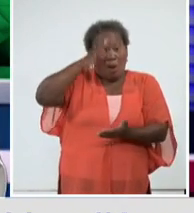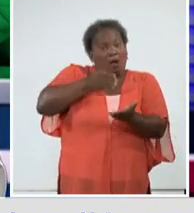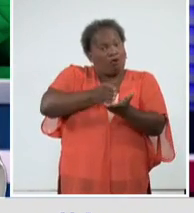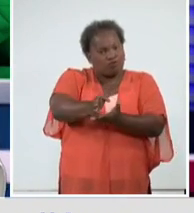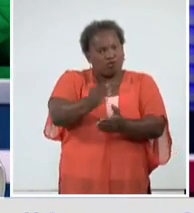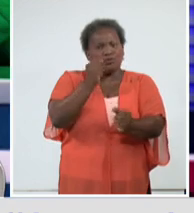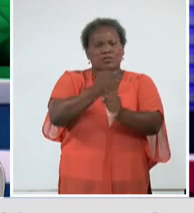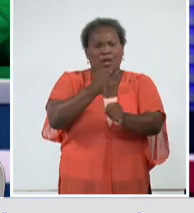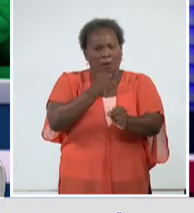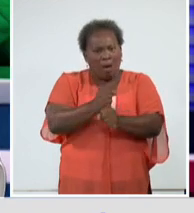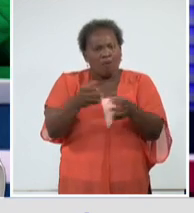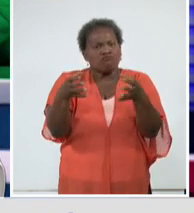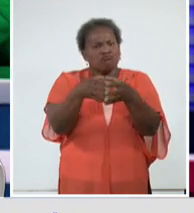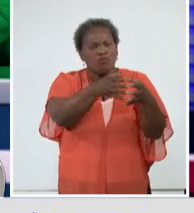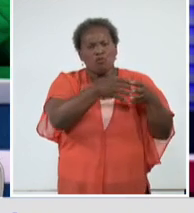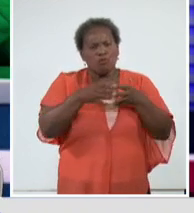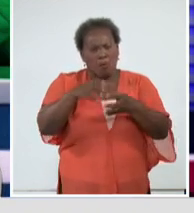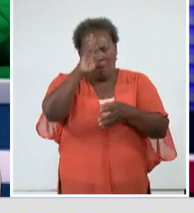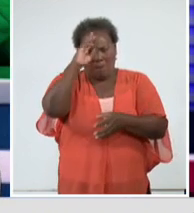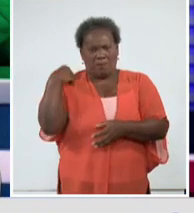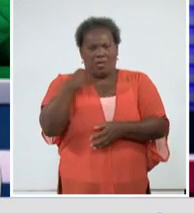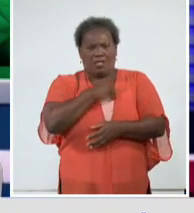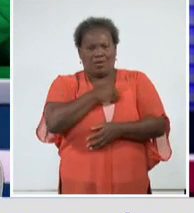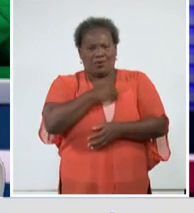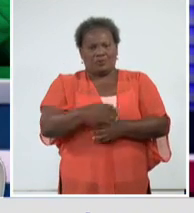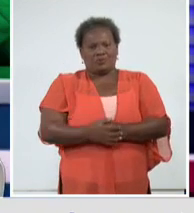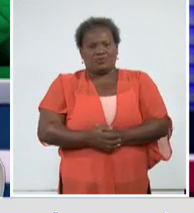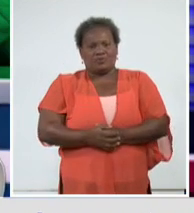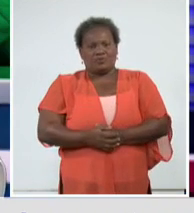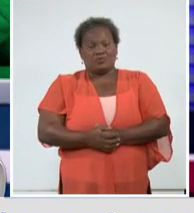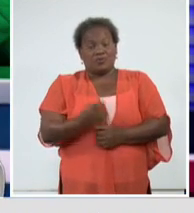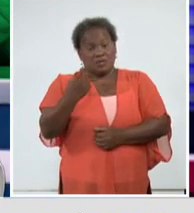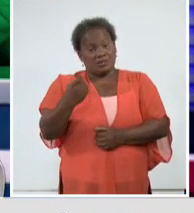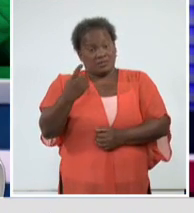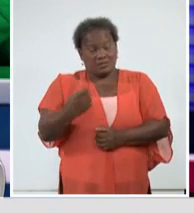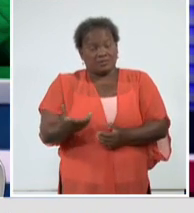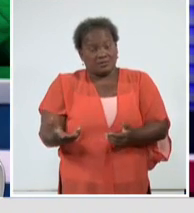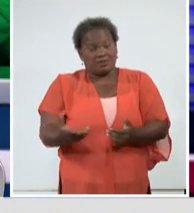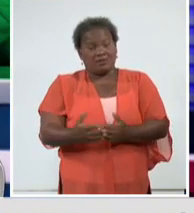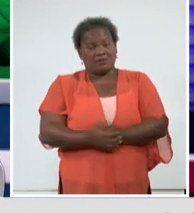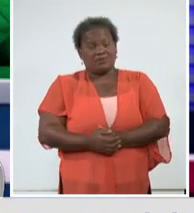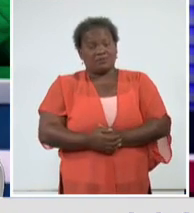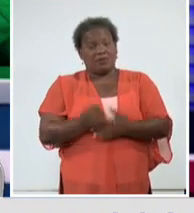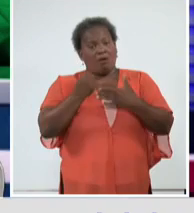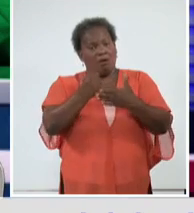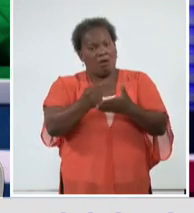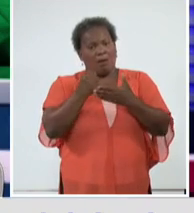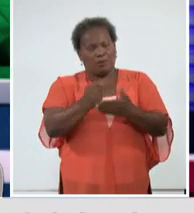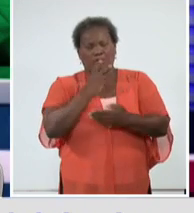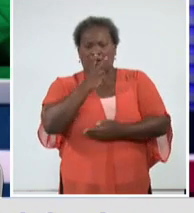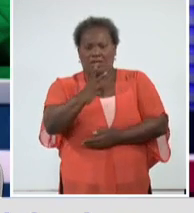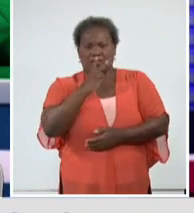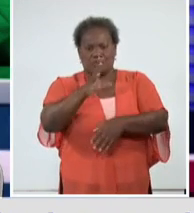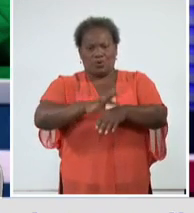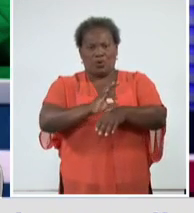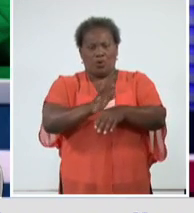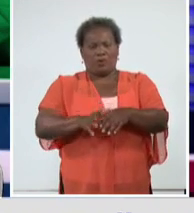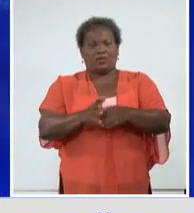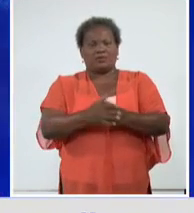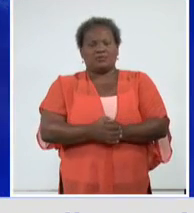los territorios nacionales en los cuales se ha requerido incrementar o apoyar la asistencia sanitaria. Avanza